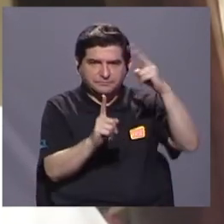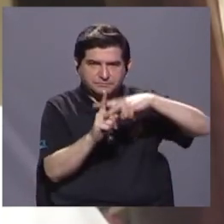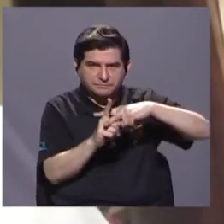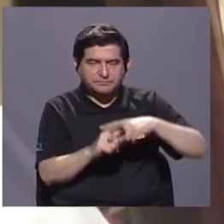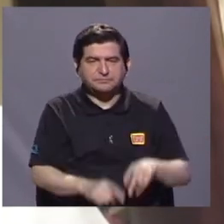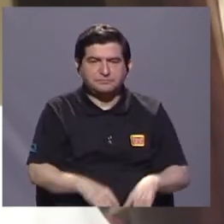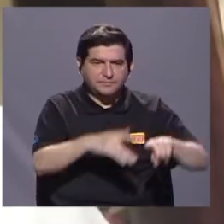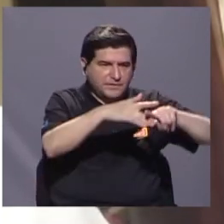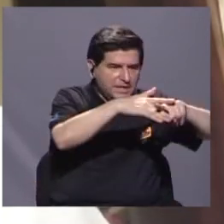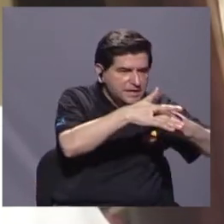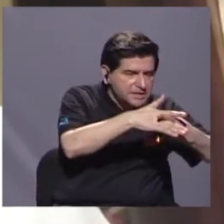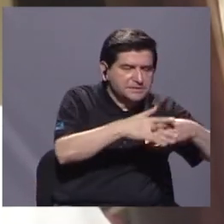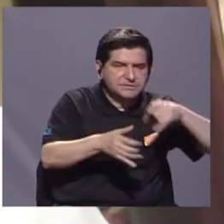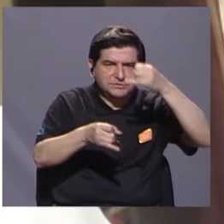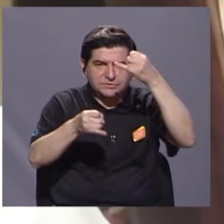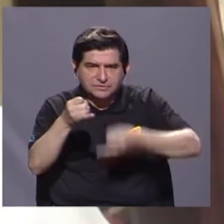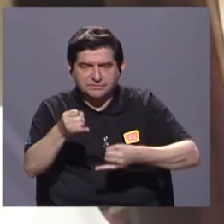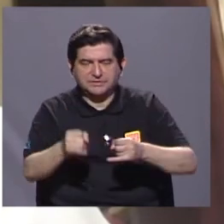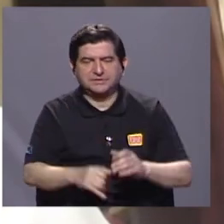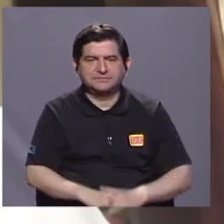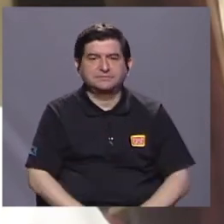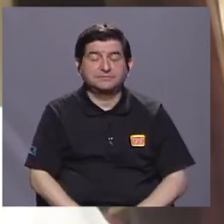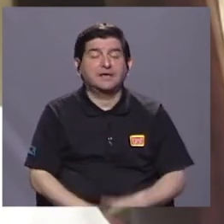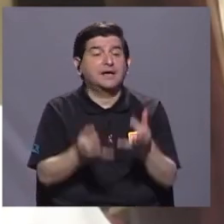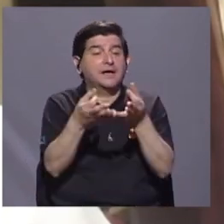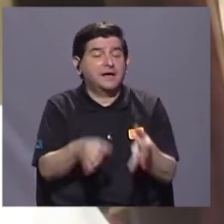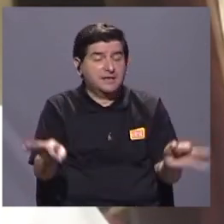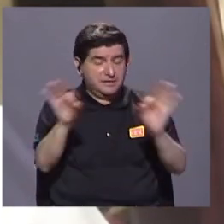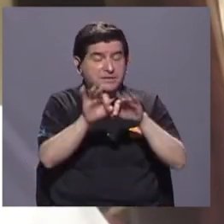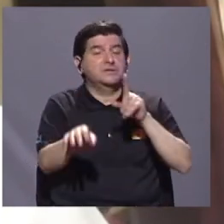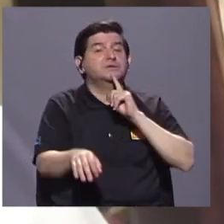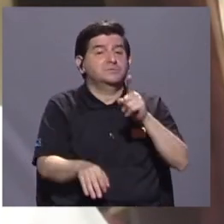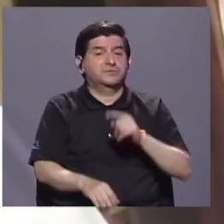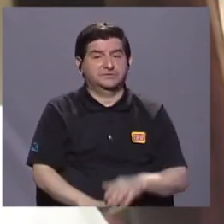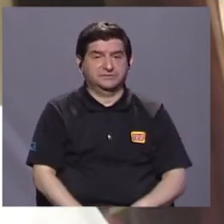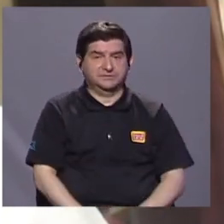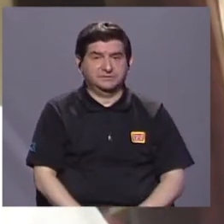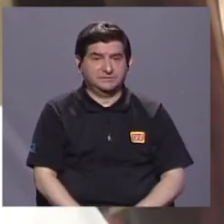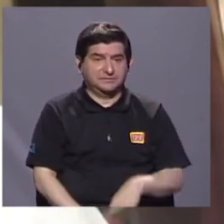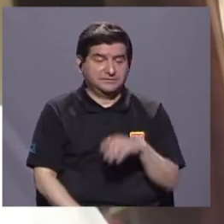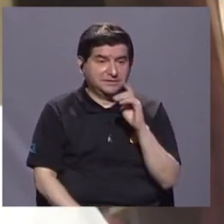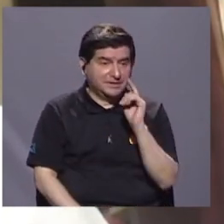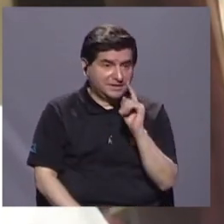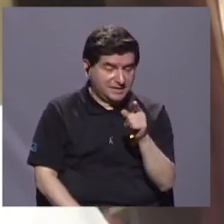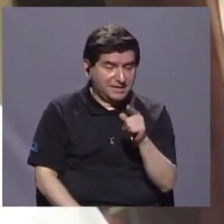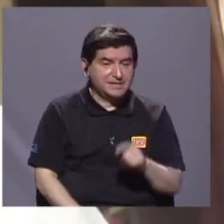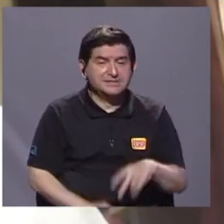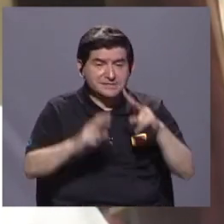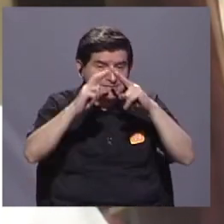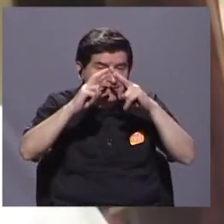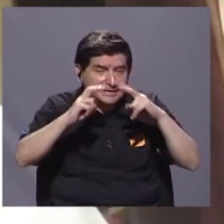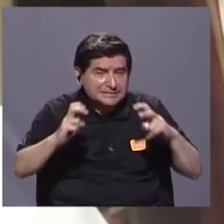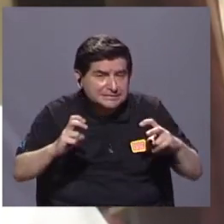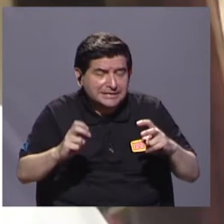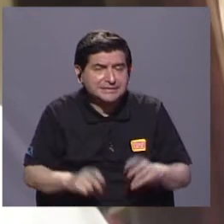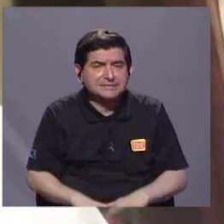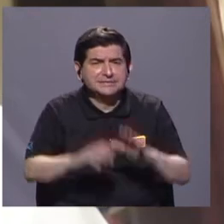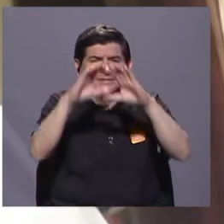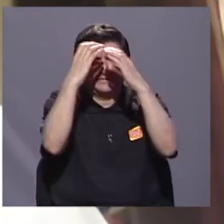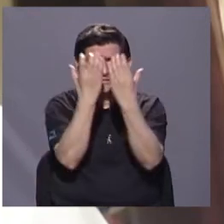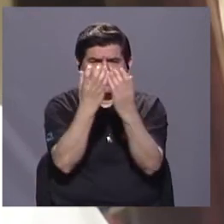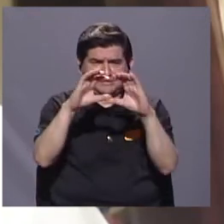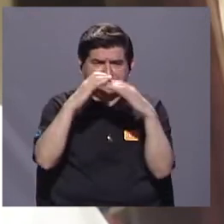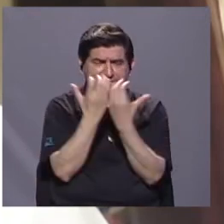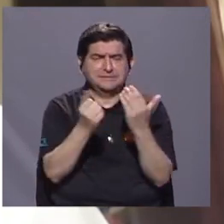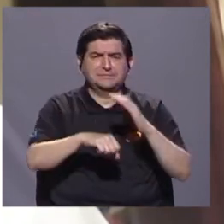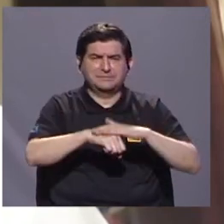fecha de inicio y una fecha final. Esto es importante mencionarlo, porque con este análisis y con esta clasificación es que se